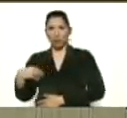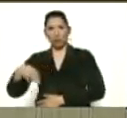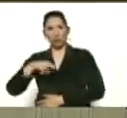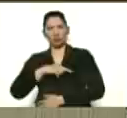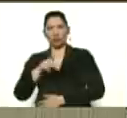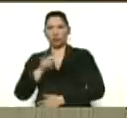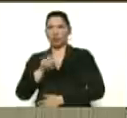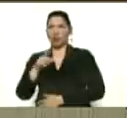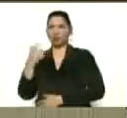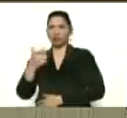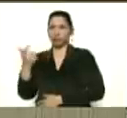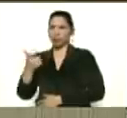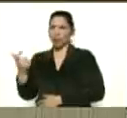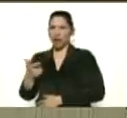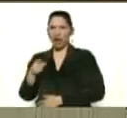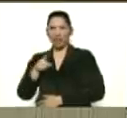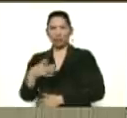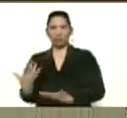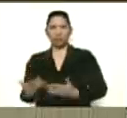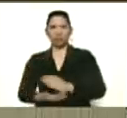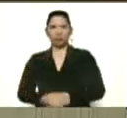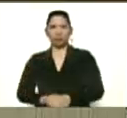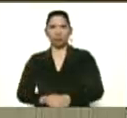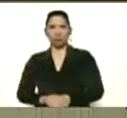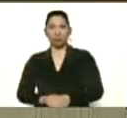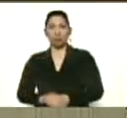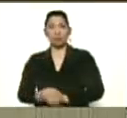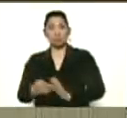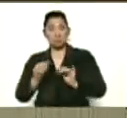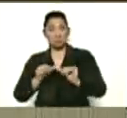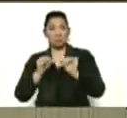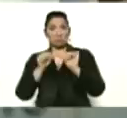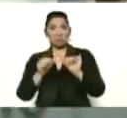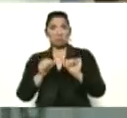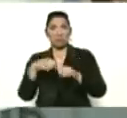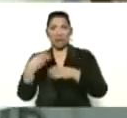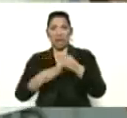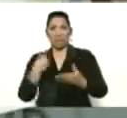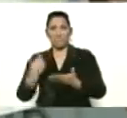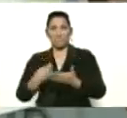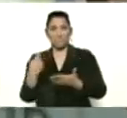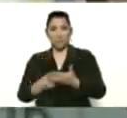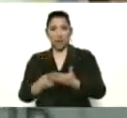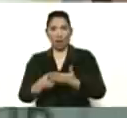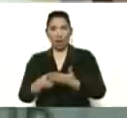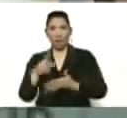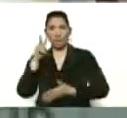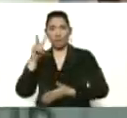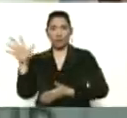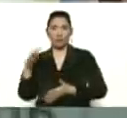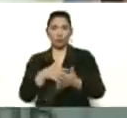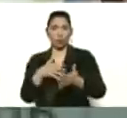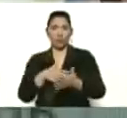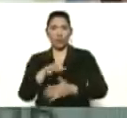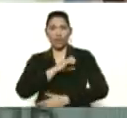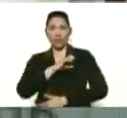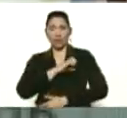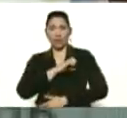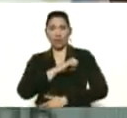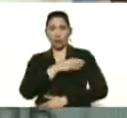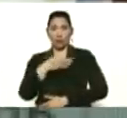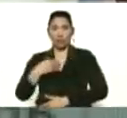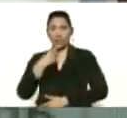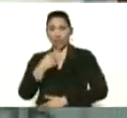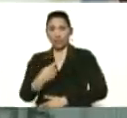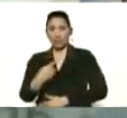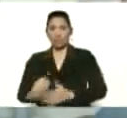auditar eso. Sigue Panam Post. Al ser un pago retroactivo a enero, esto quiere decir que en mayo cada